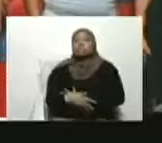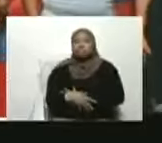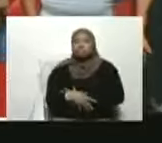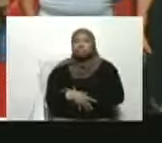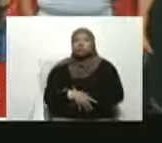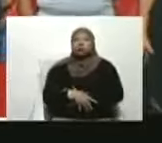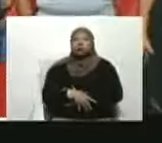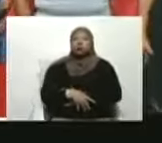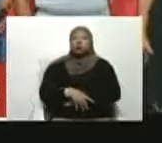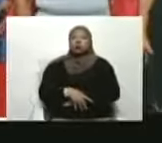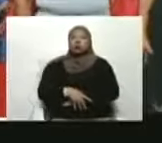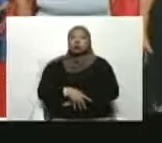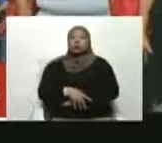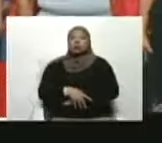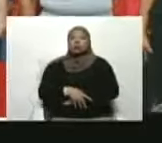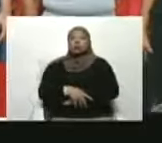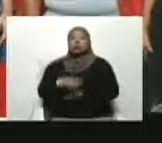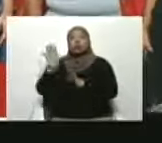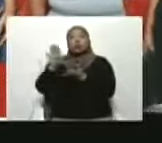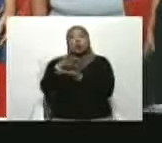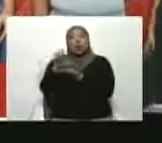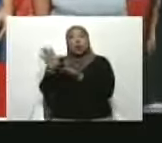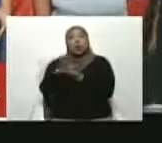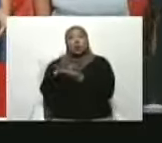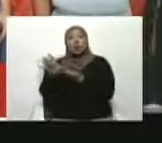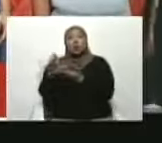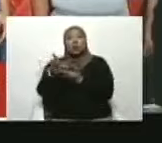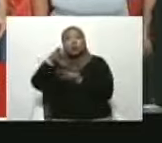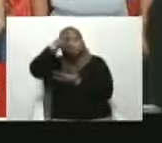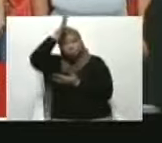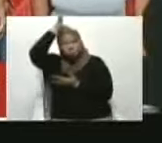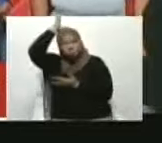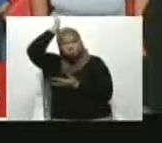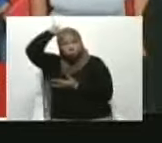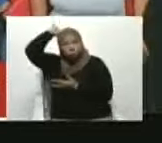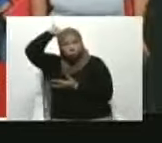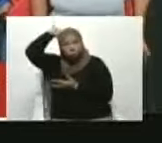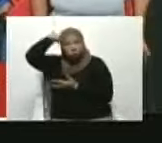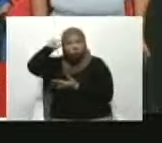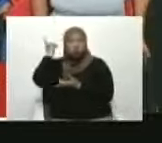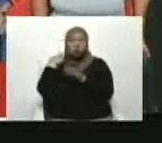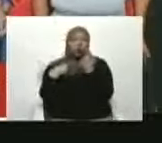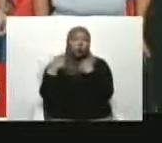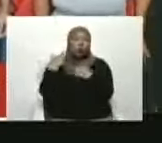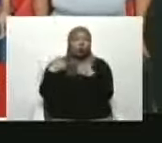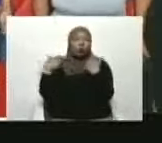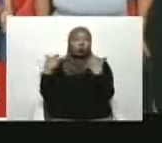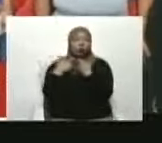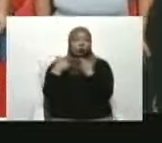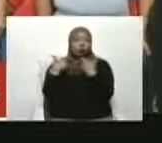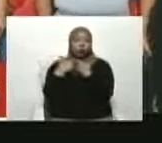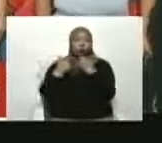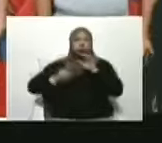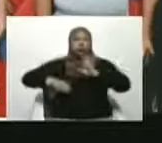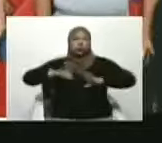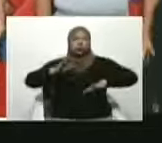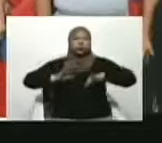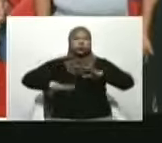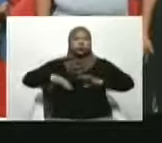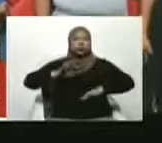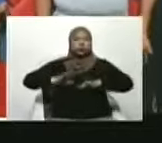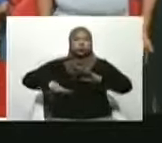eliminado escuchamos una canción del gallo pinto de allá cómo que se llama esa de los tambores verdad